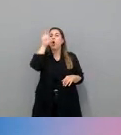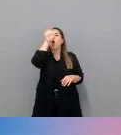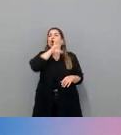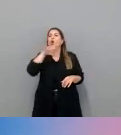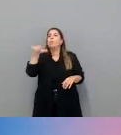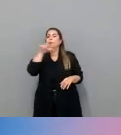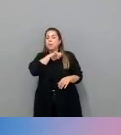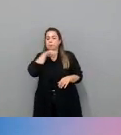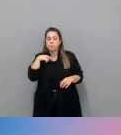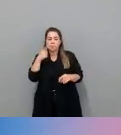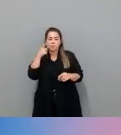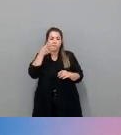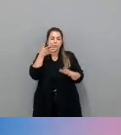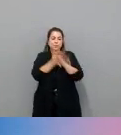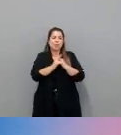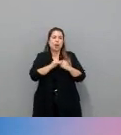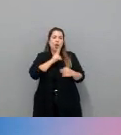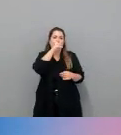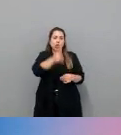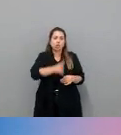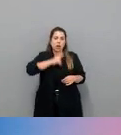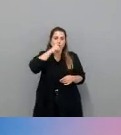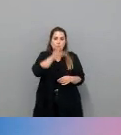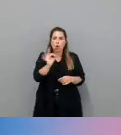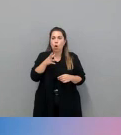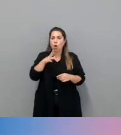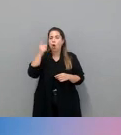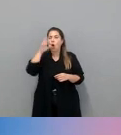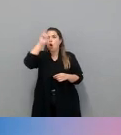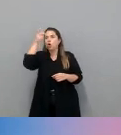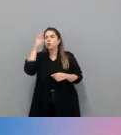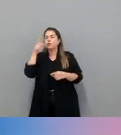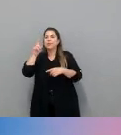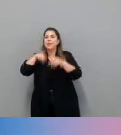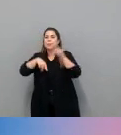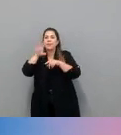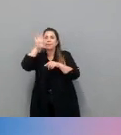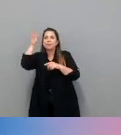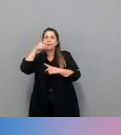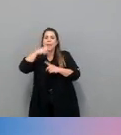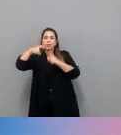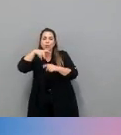bianuales, hay otras que no sacan, otras que sacan todos los años. Hay corporaciones